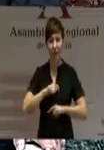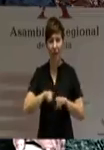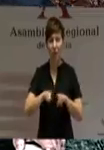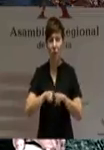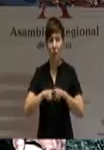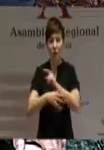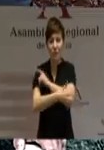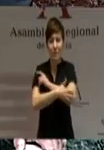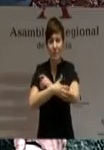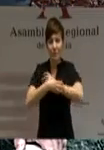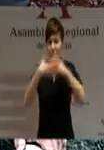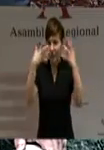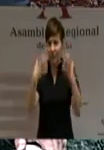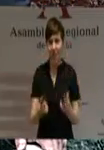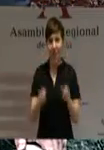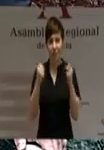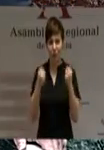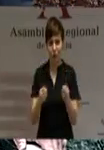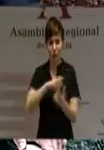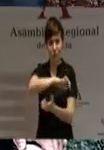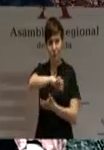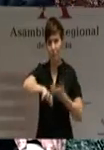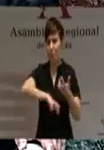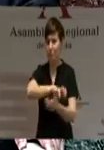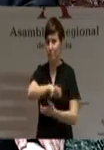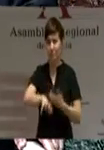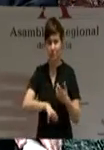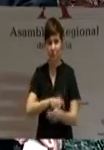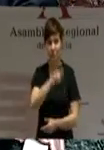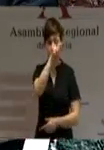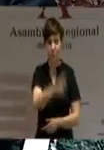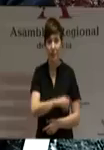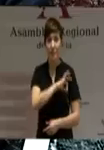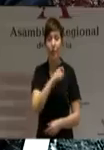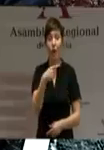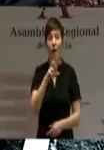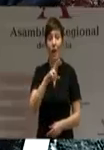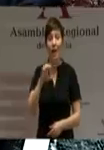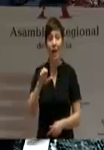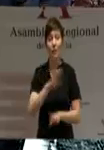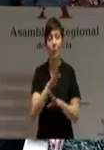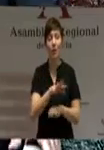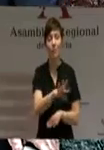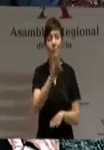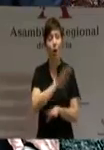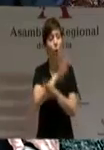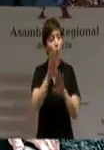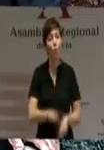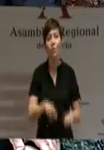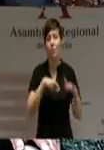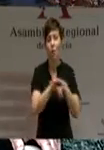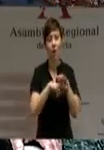espinas. Usted, señor Garre, es un candidato de último recurso, tras los sucesivos